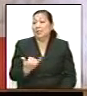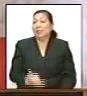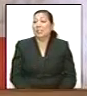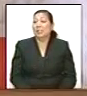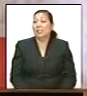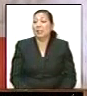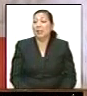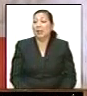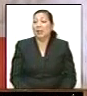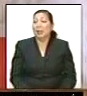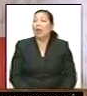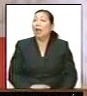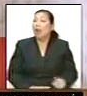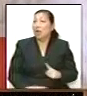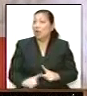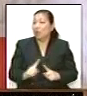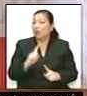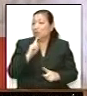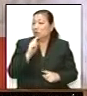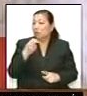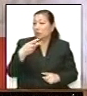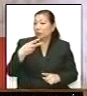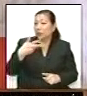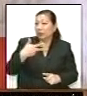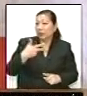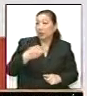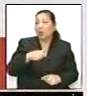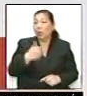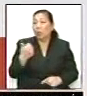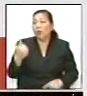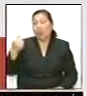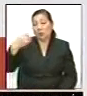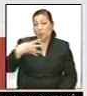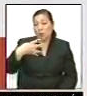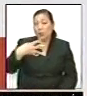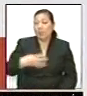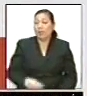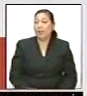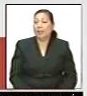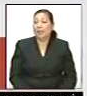gráfico en algunos están 23 en algunos los 4